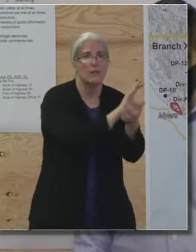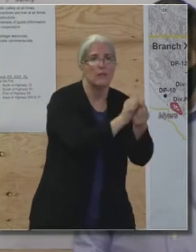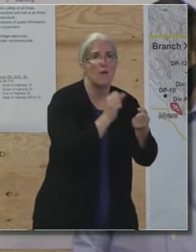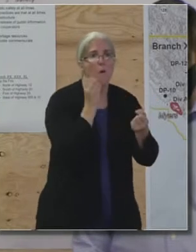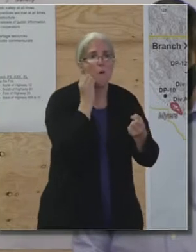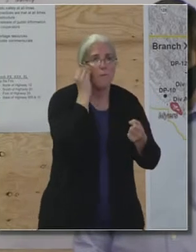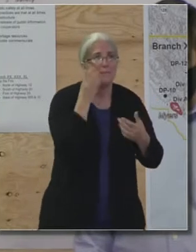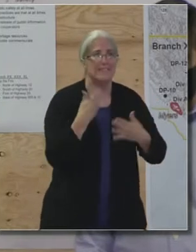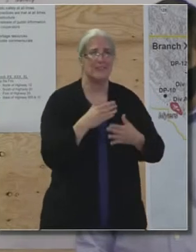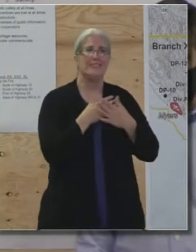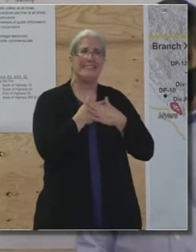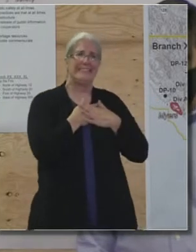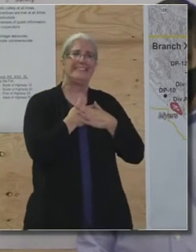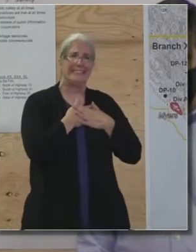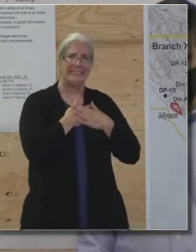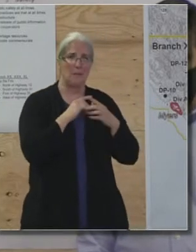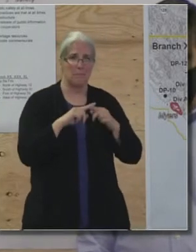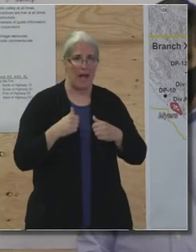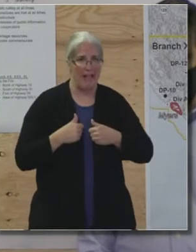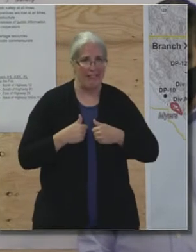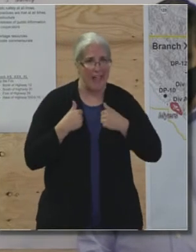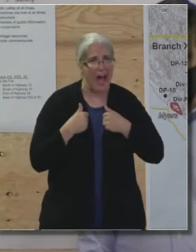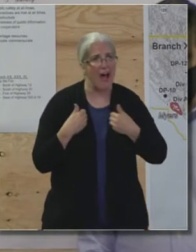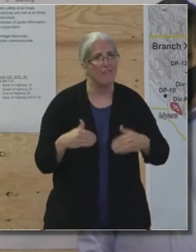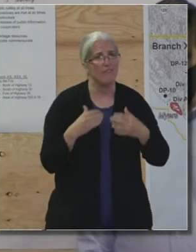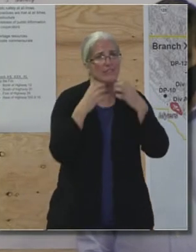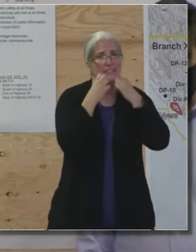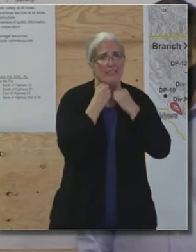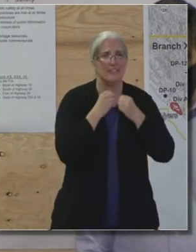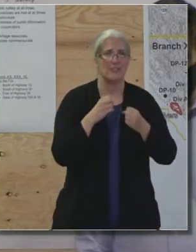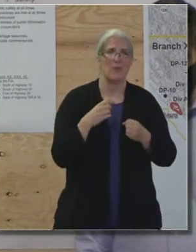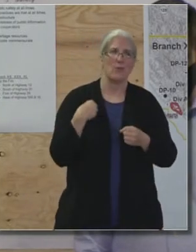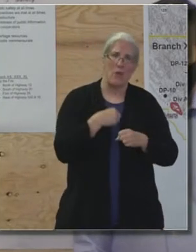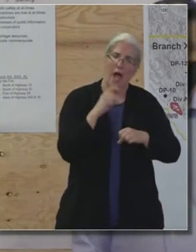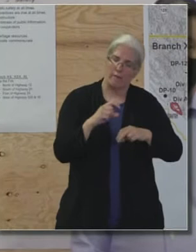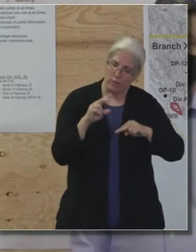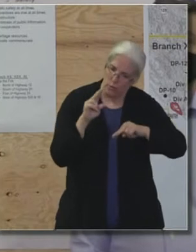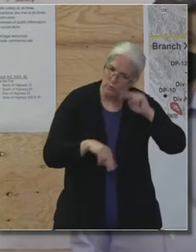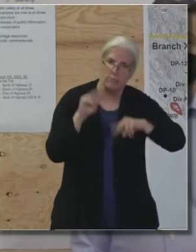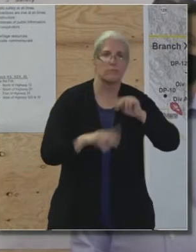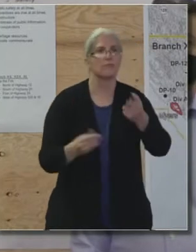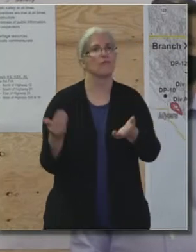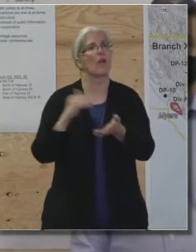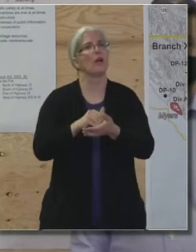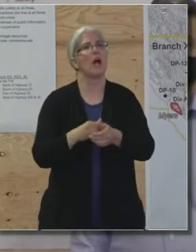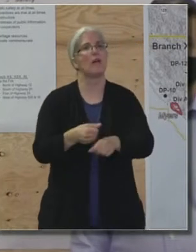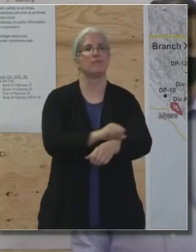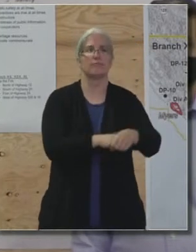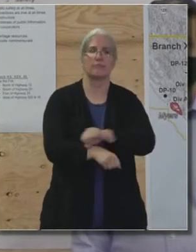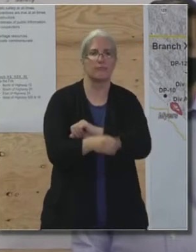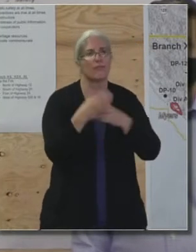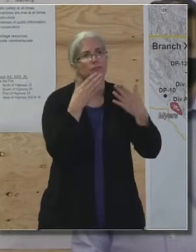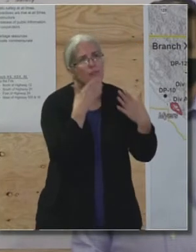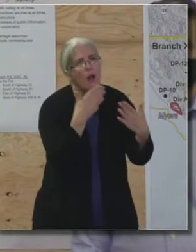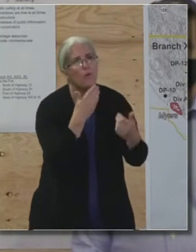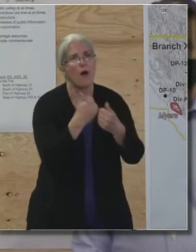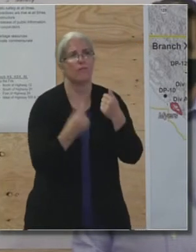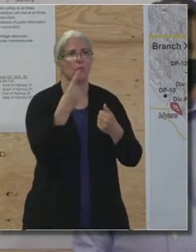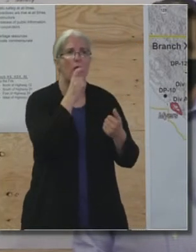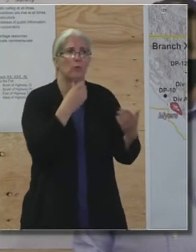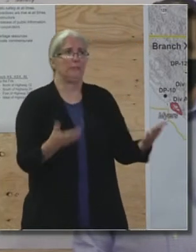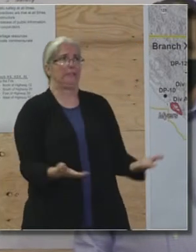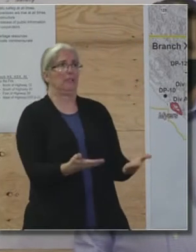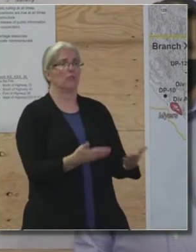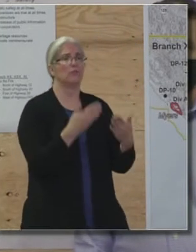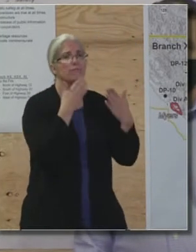a ayudar a las personas se toman muchísimo tiempo para hacer esto pero les quiero dar las gracias a todos ustedes hoy tenemos mucho que